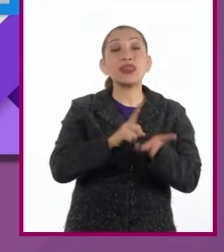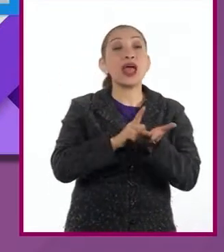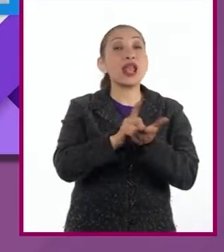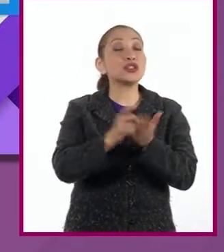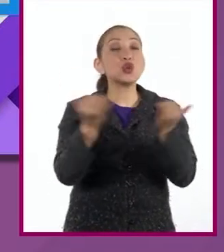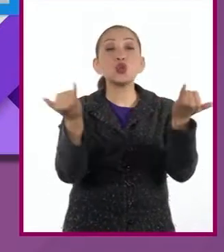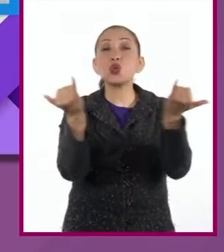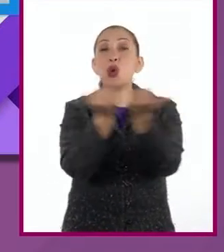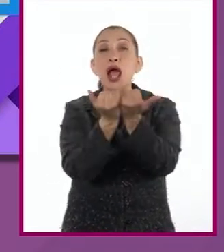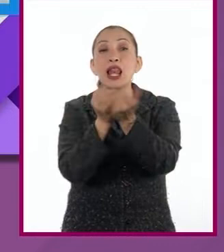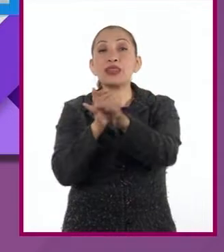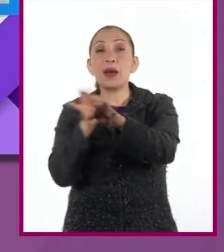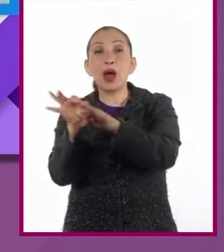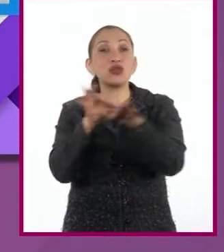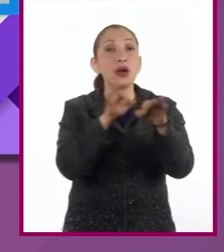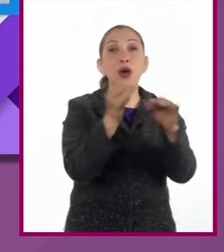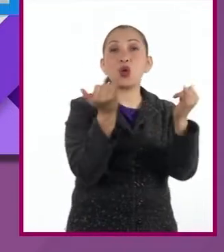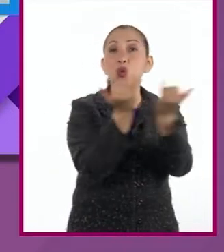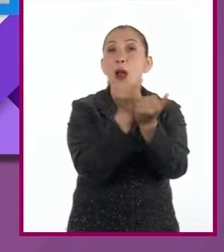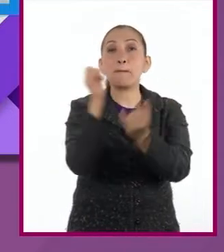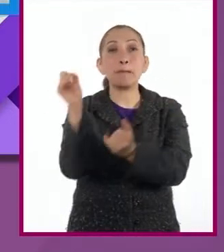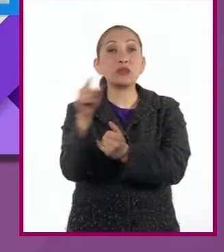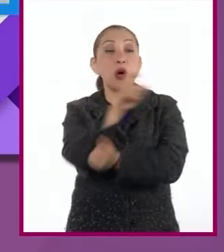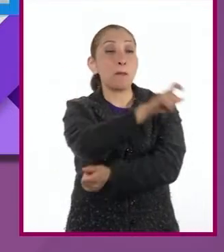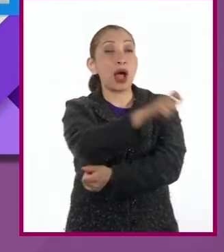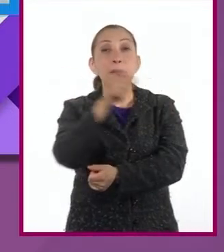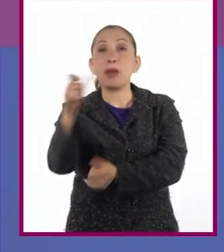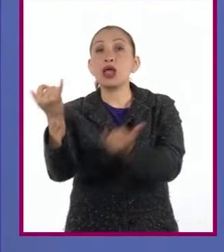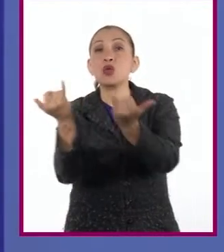los mismos trabajos y sueldos.